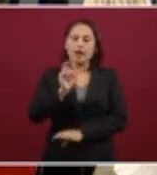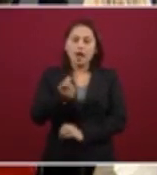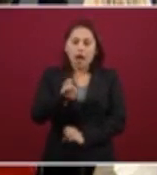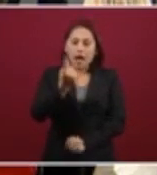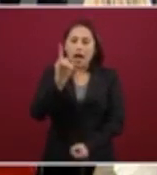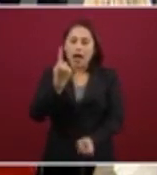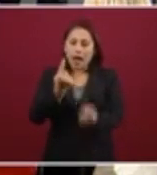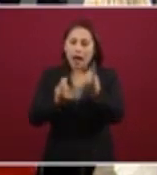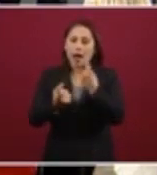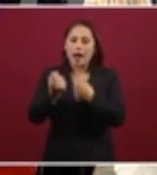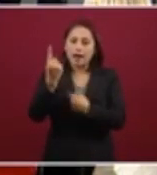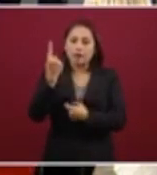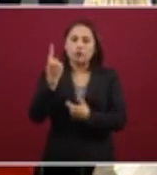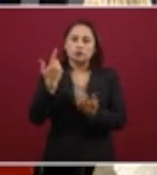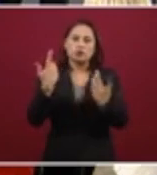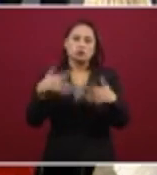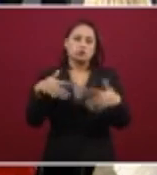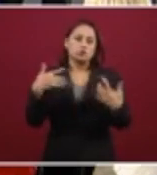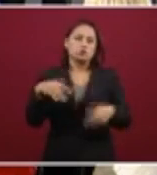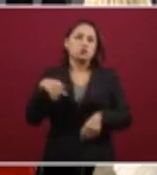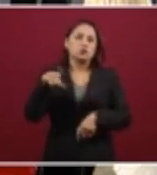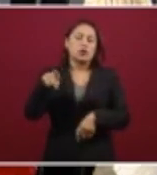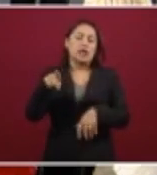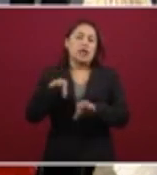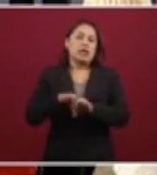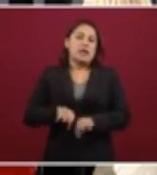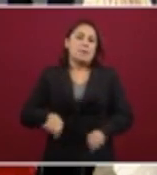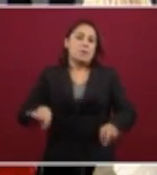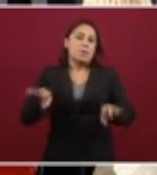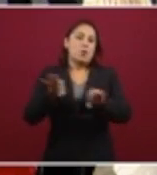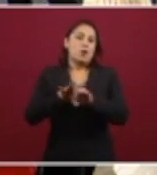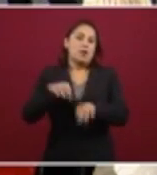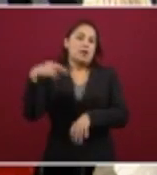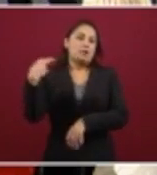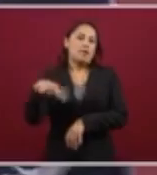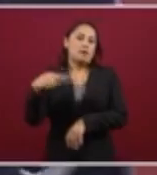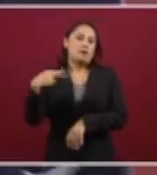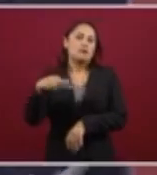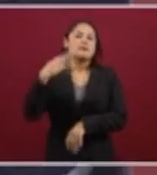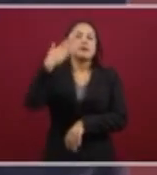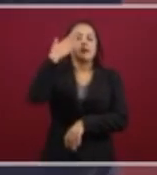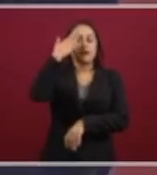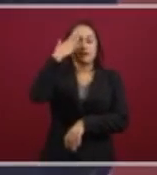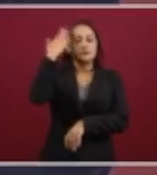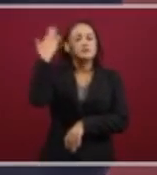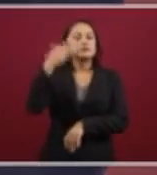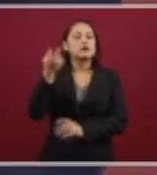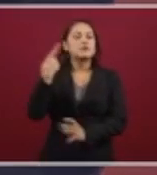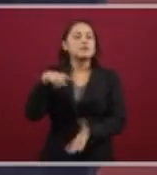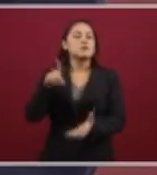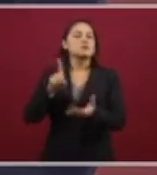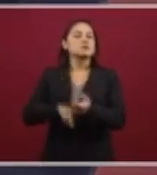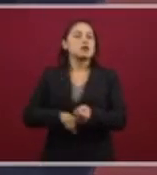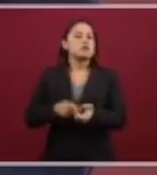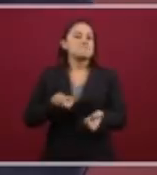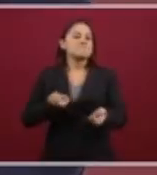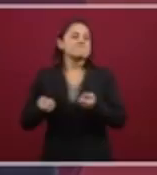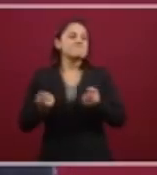hasta emblemas de poder, de cómo se controla el